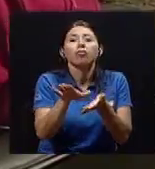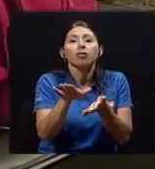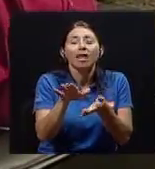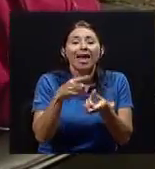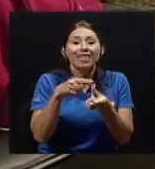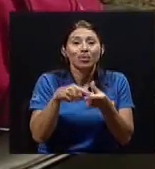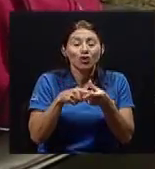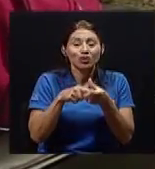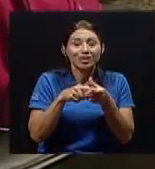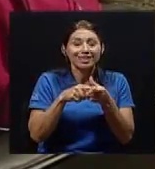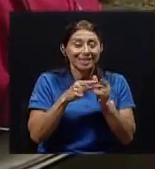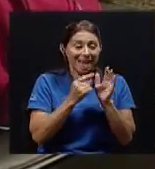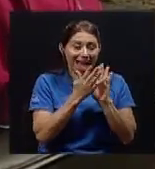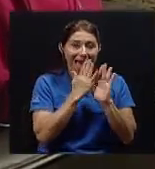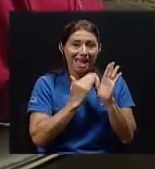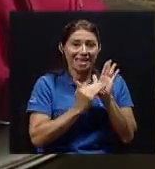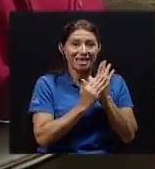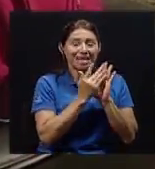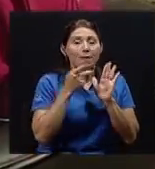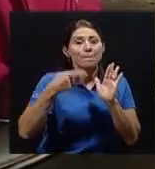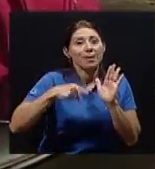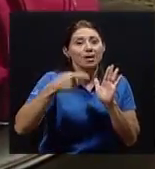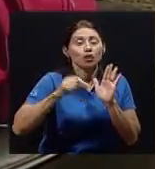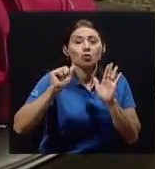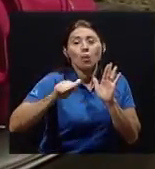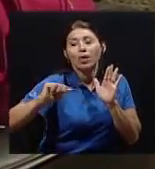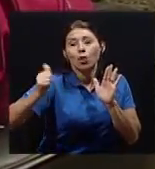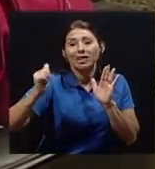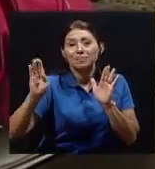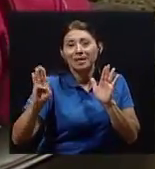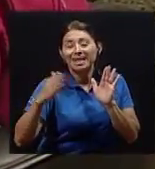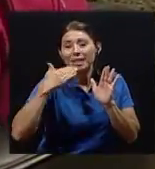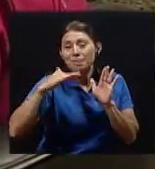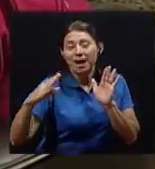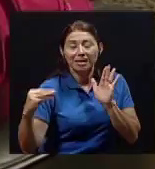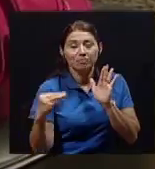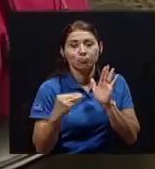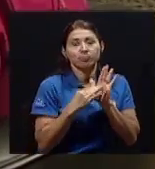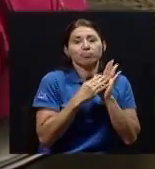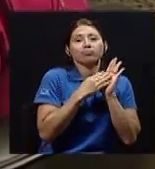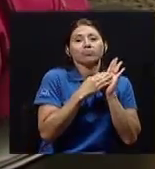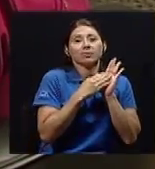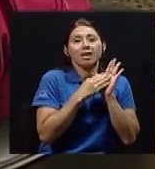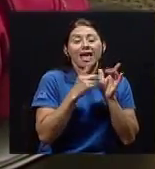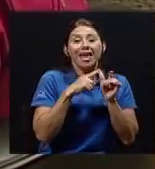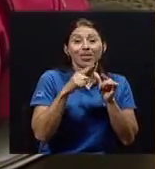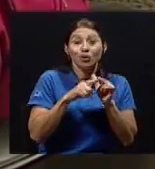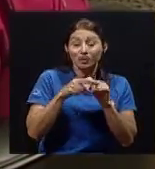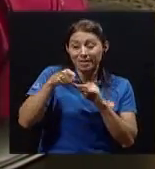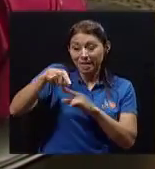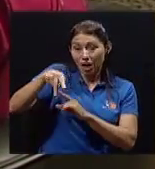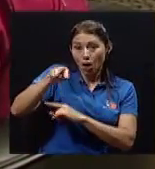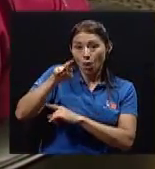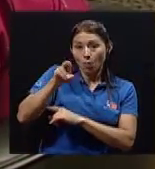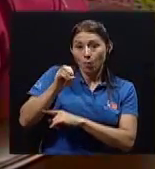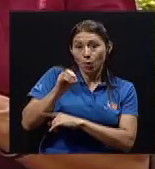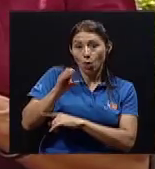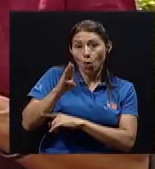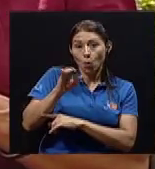que lleguen otras y se peguen. Estos probióticos en parte ayudan a mantener esa mucosa